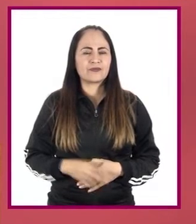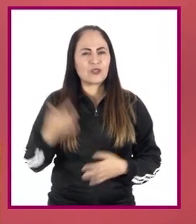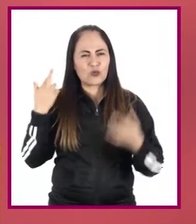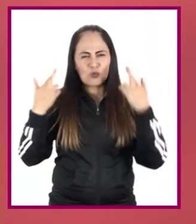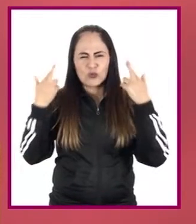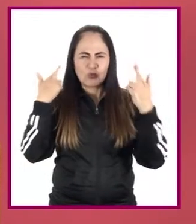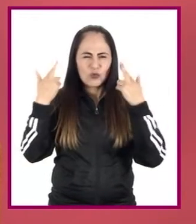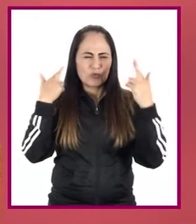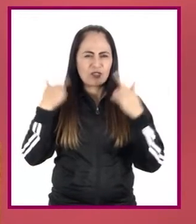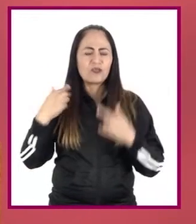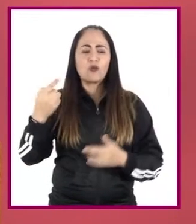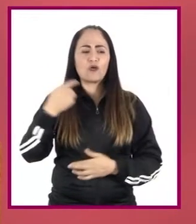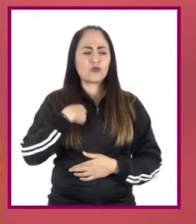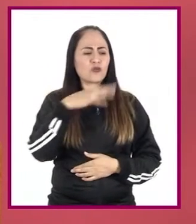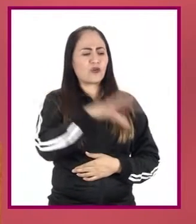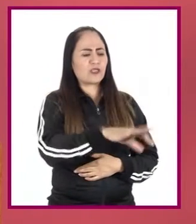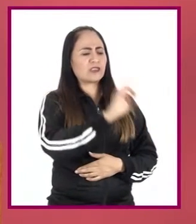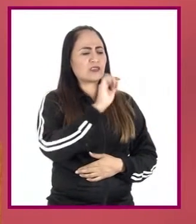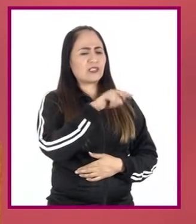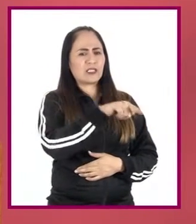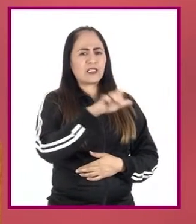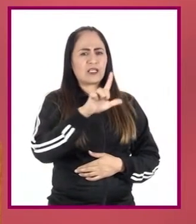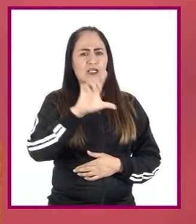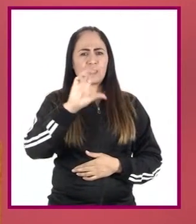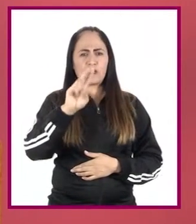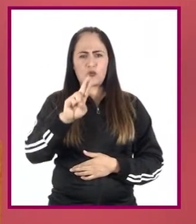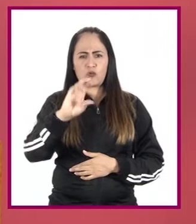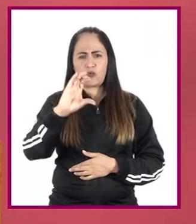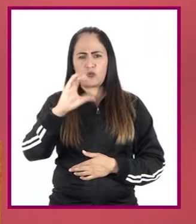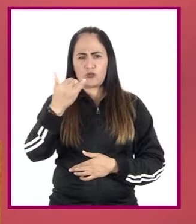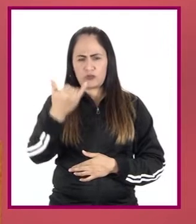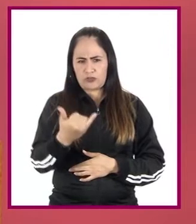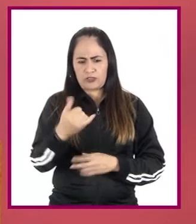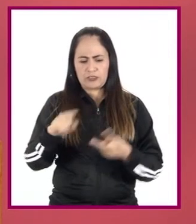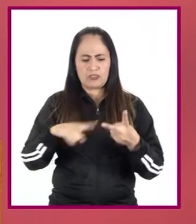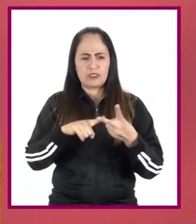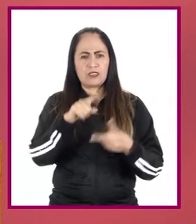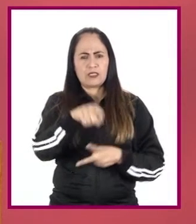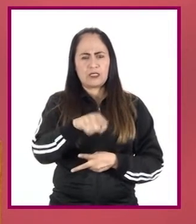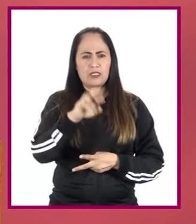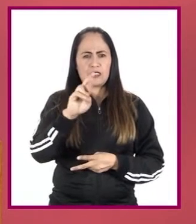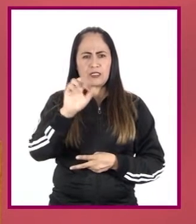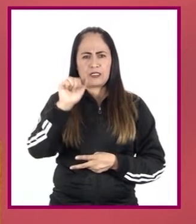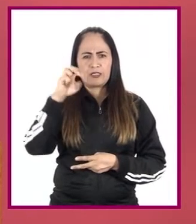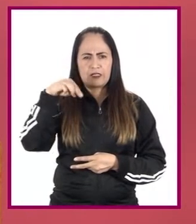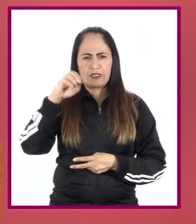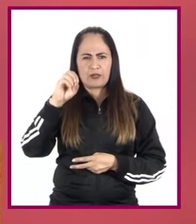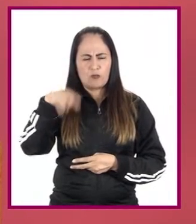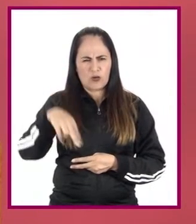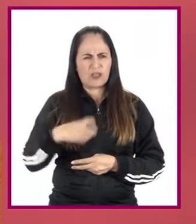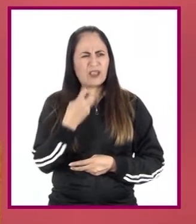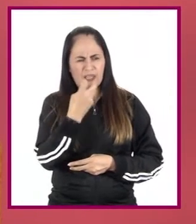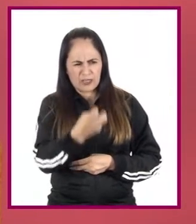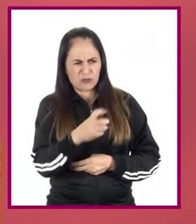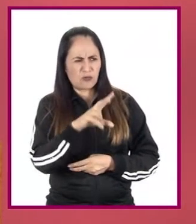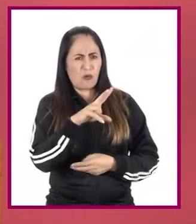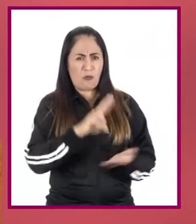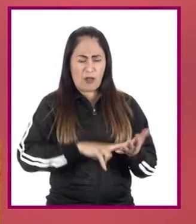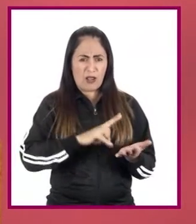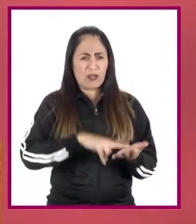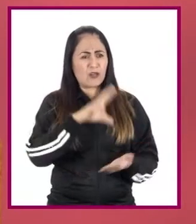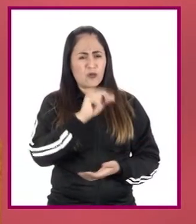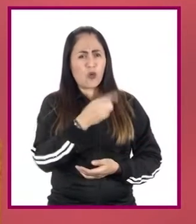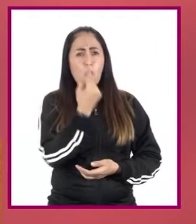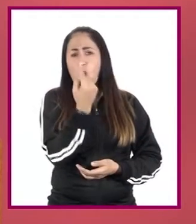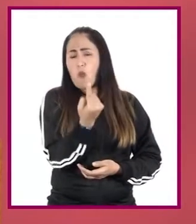Yo escojo a Lucy y a Ramón. Oye, eso no se vale. Solo debes de escoger uno a